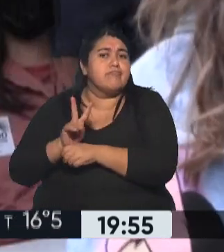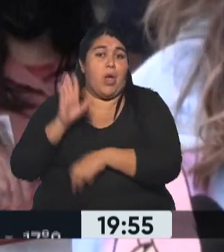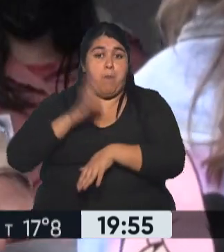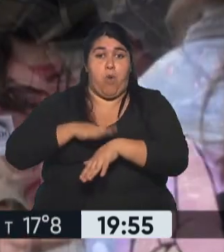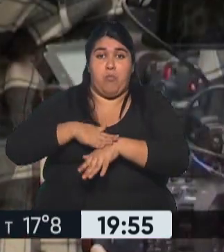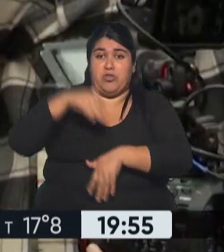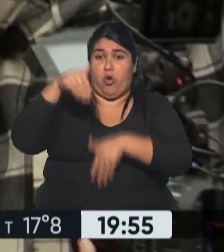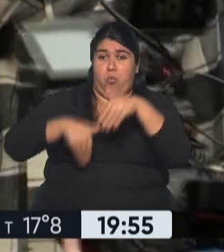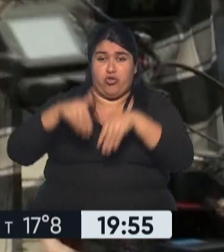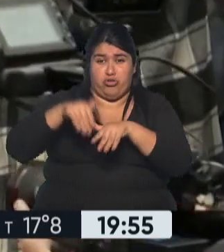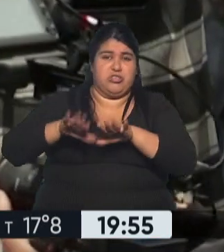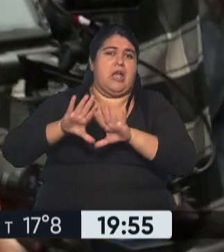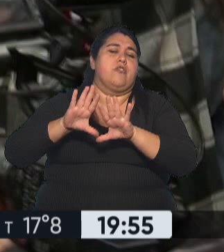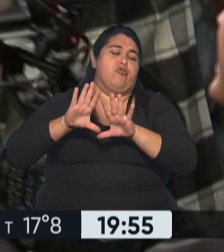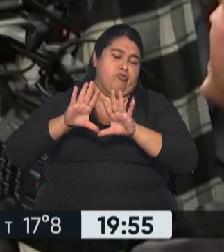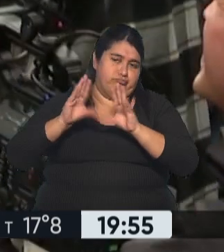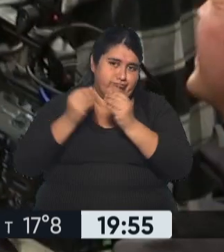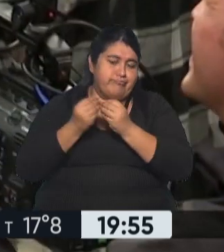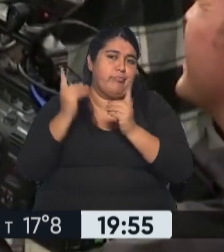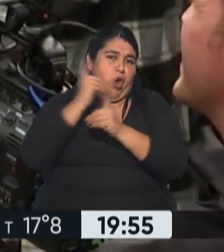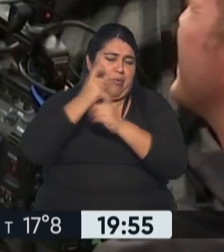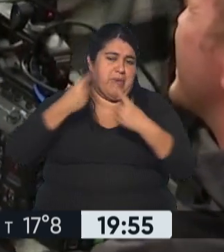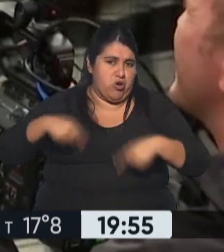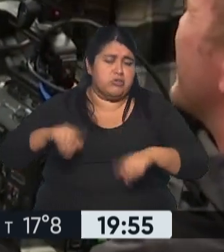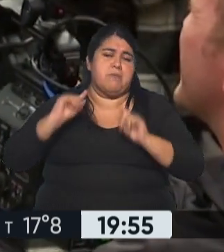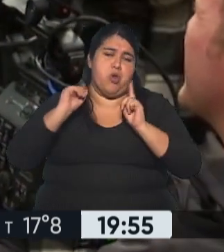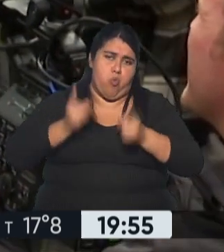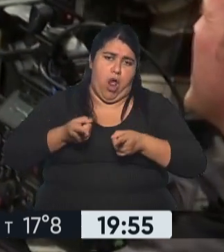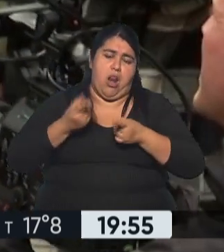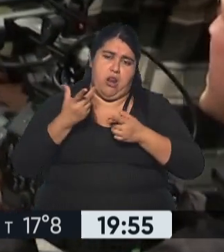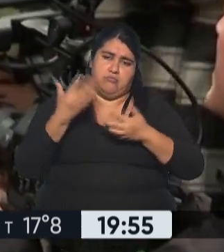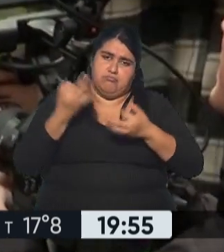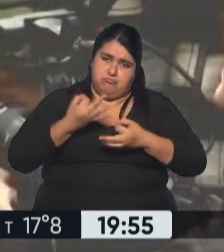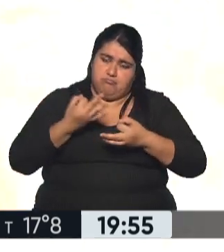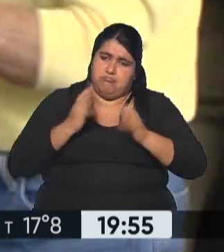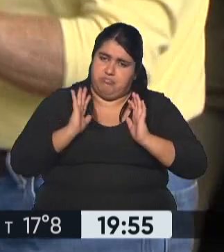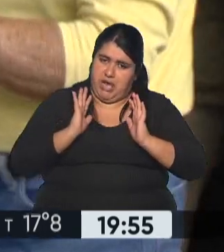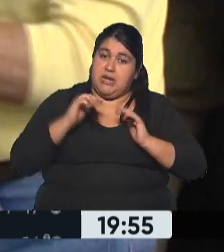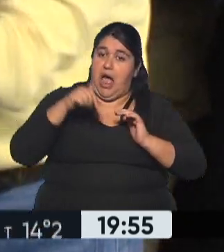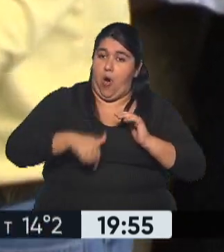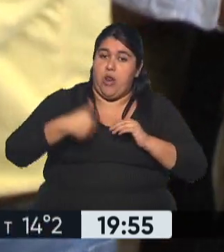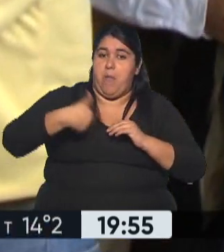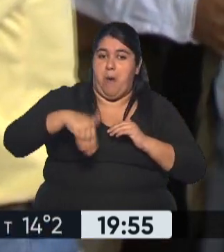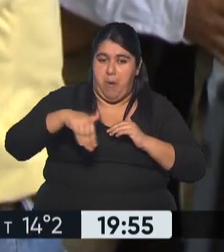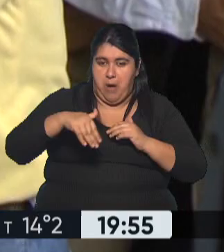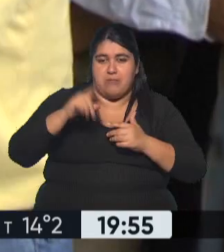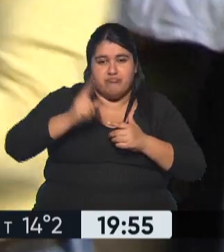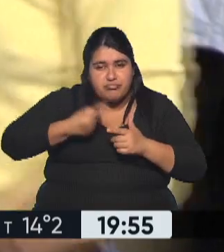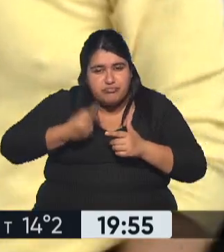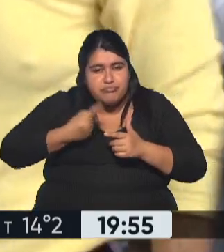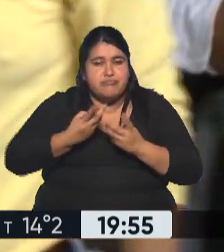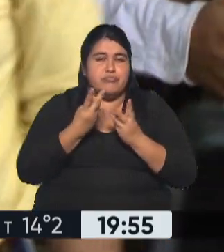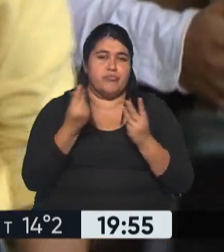hubo algunas corridas en bogotá pero todo terminó con normalidad y está ahora culminando el escrutinio